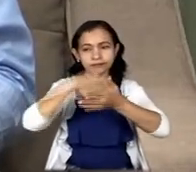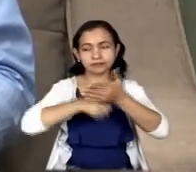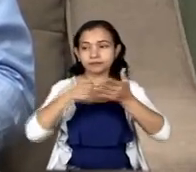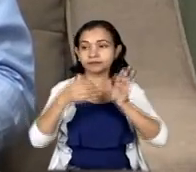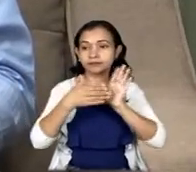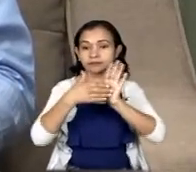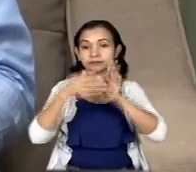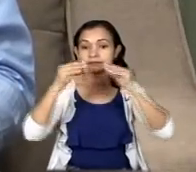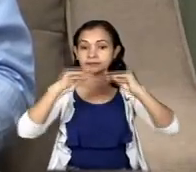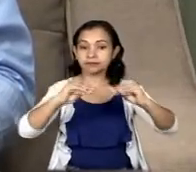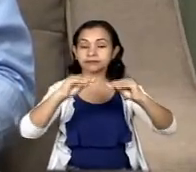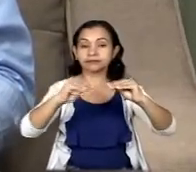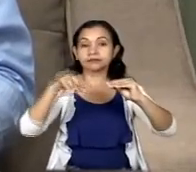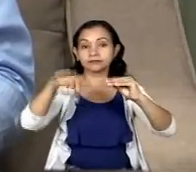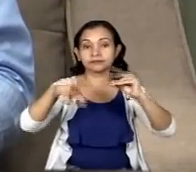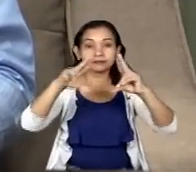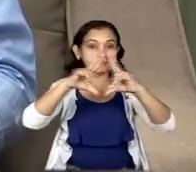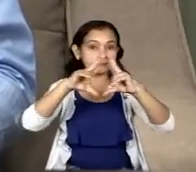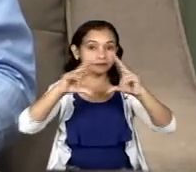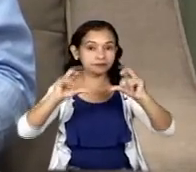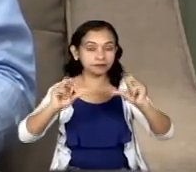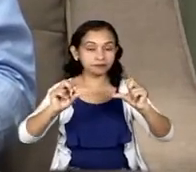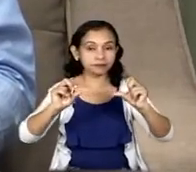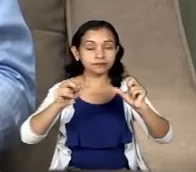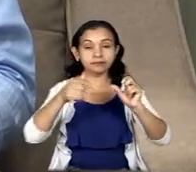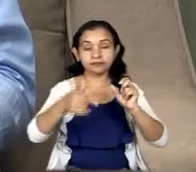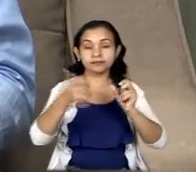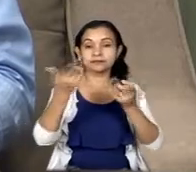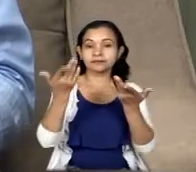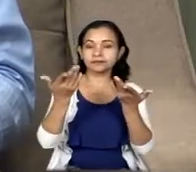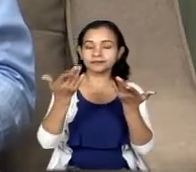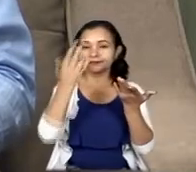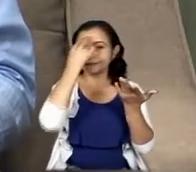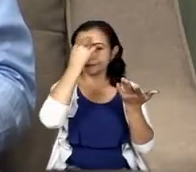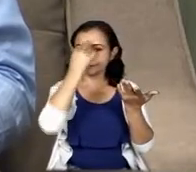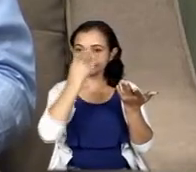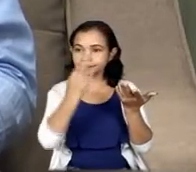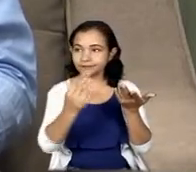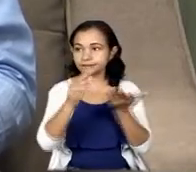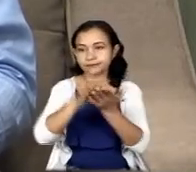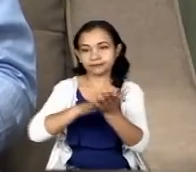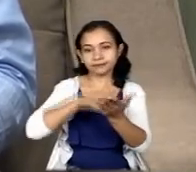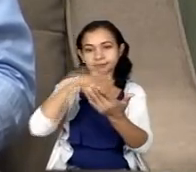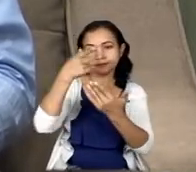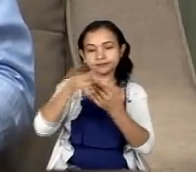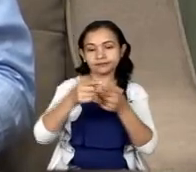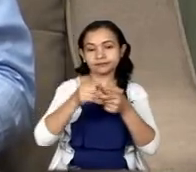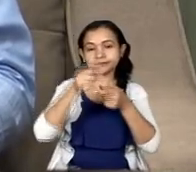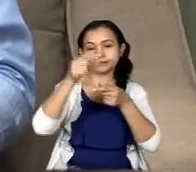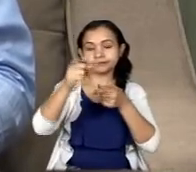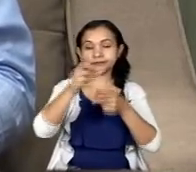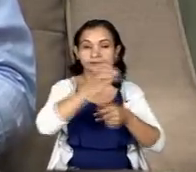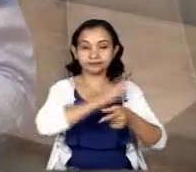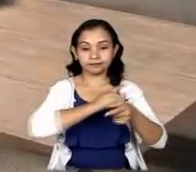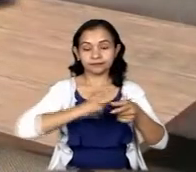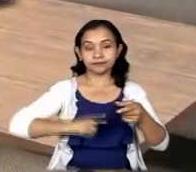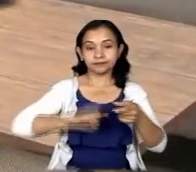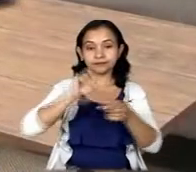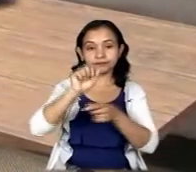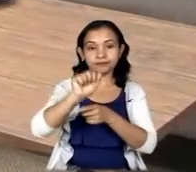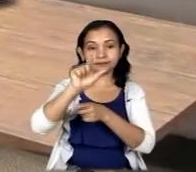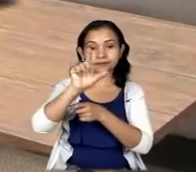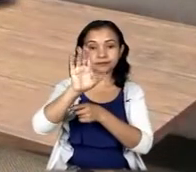modelo educativo en nuestro país. Para ello nos hemos engalanado y en nuestro programa hemos invitado a nuestra diputada Alba